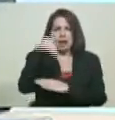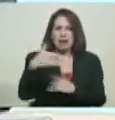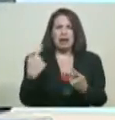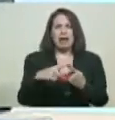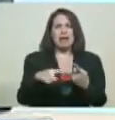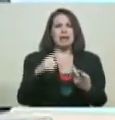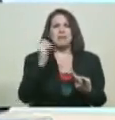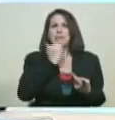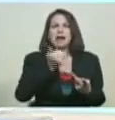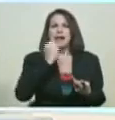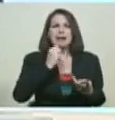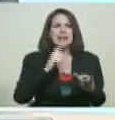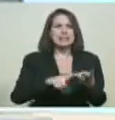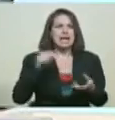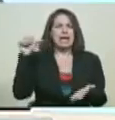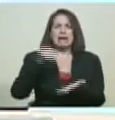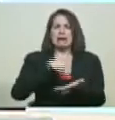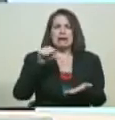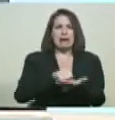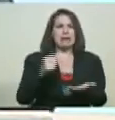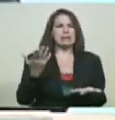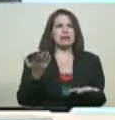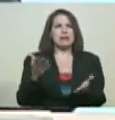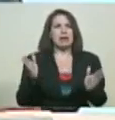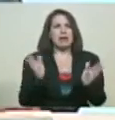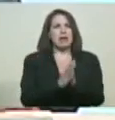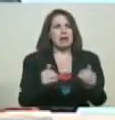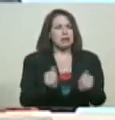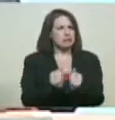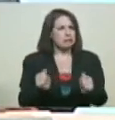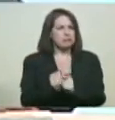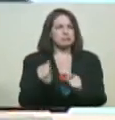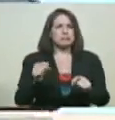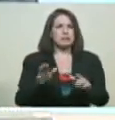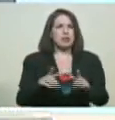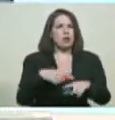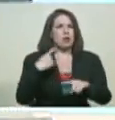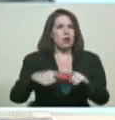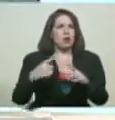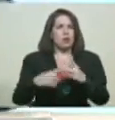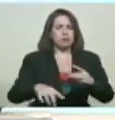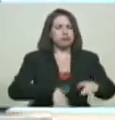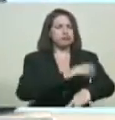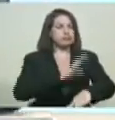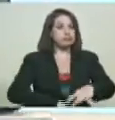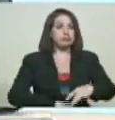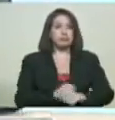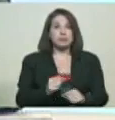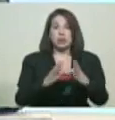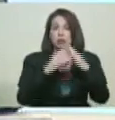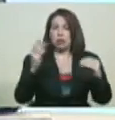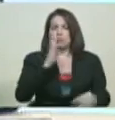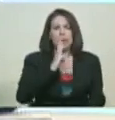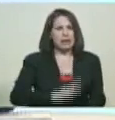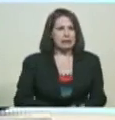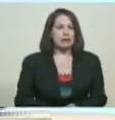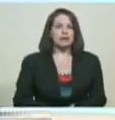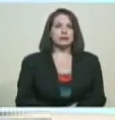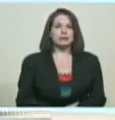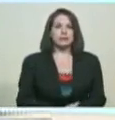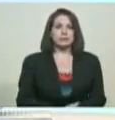en catia en barcelona a lo largo y ancho del país en marina